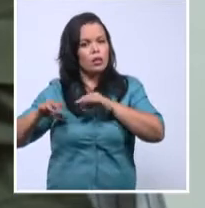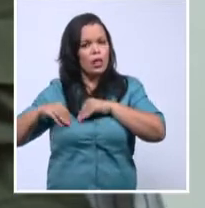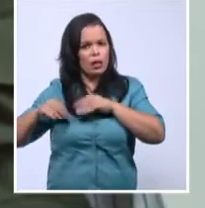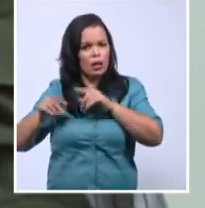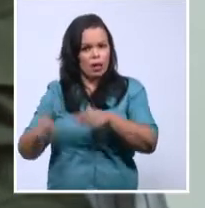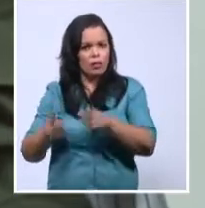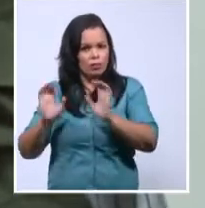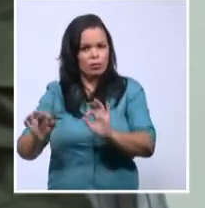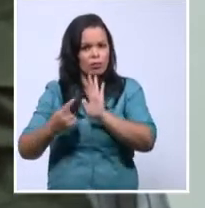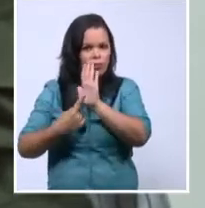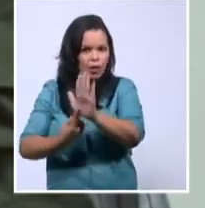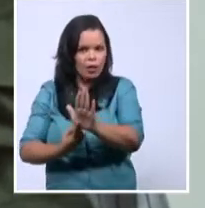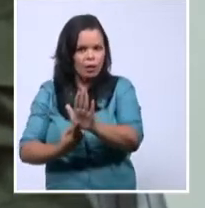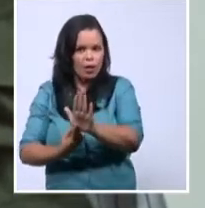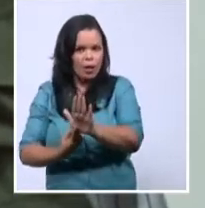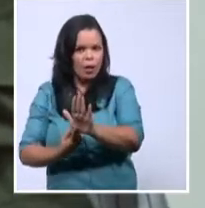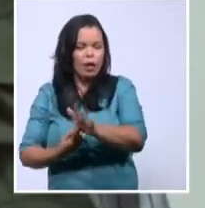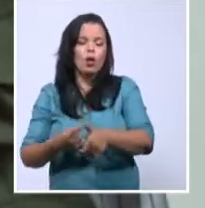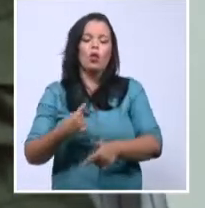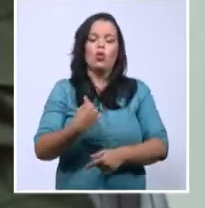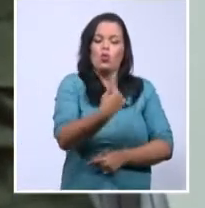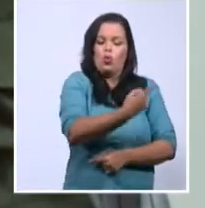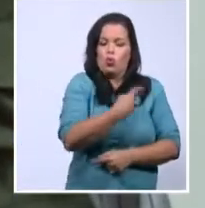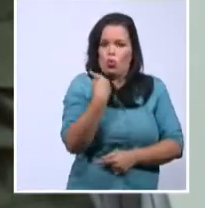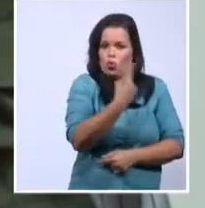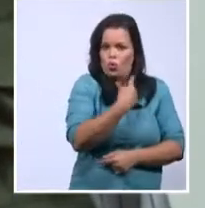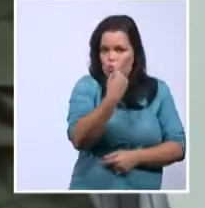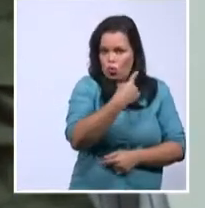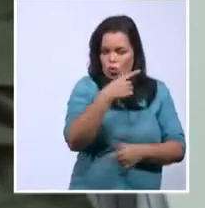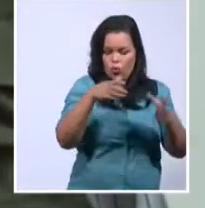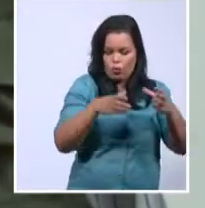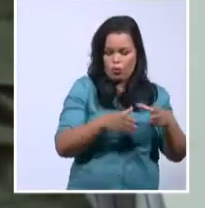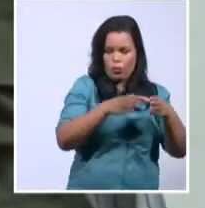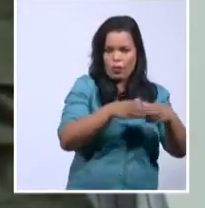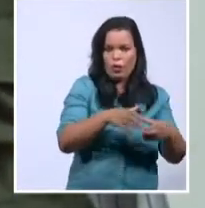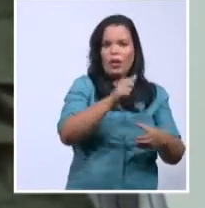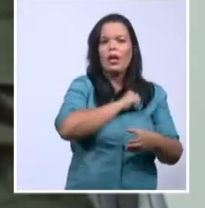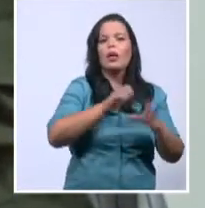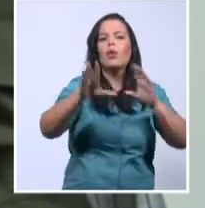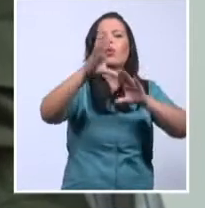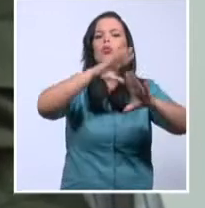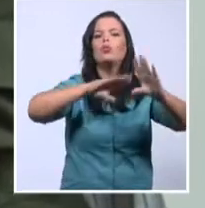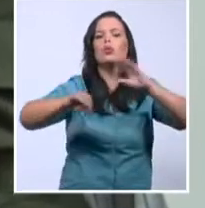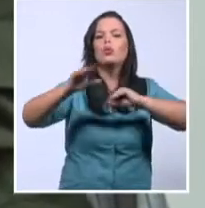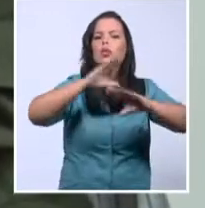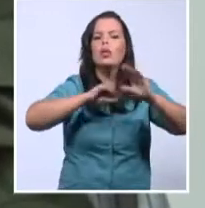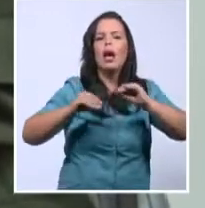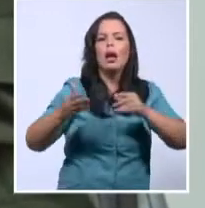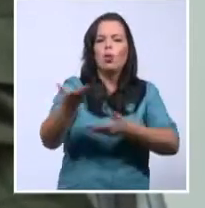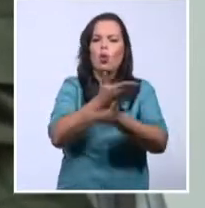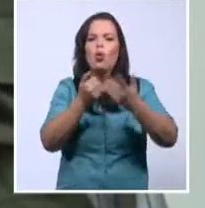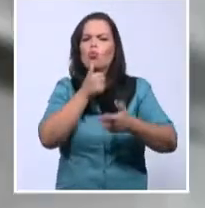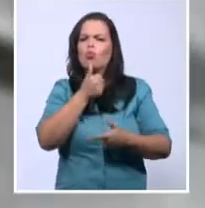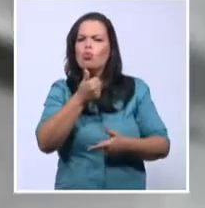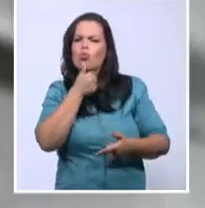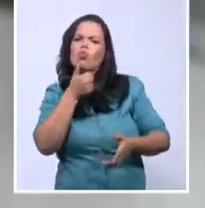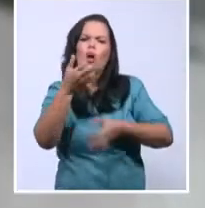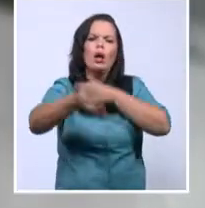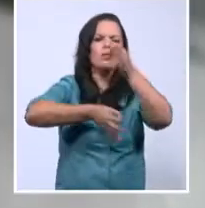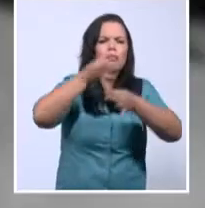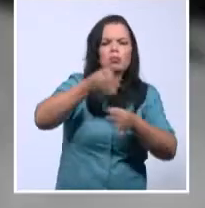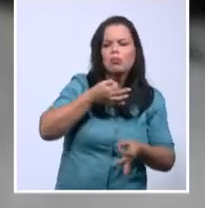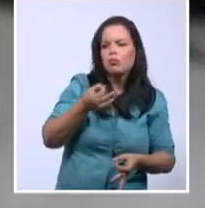diálogo respetuoso entre compañeros, que había personas muy diversas que tenían múltiples inquietudes sobre la eficiencia institucional, sobre los problemas del